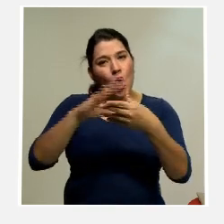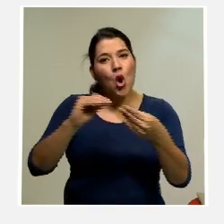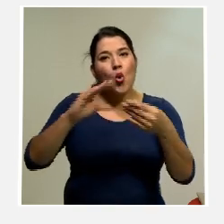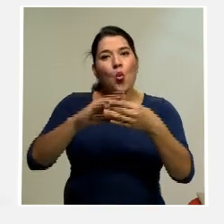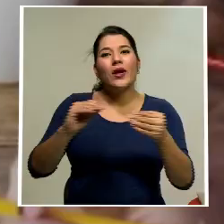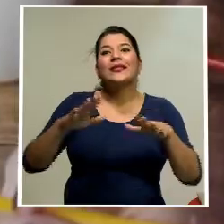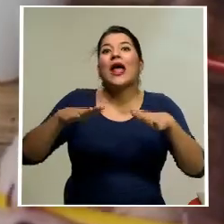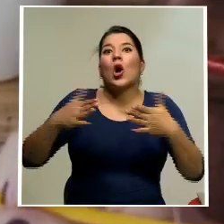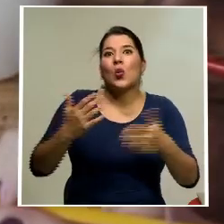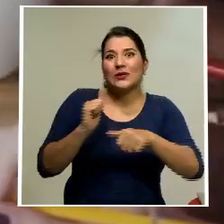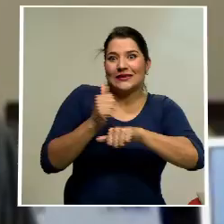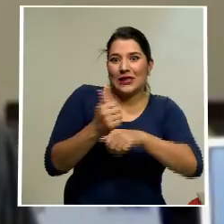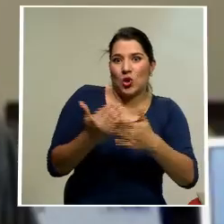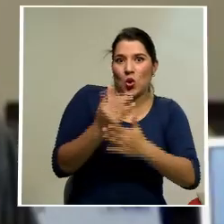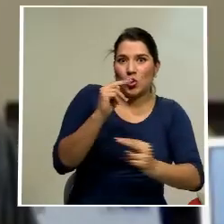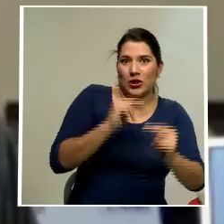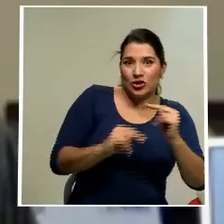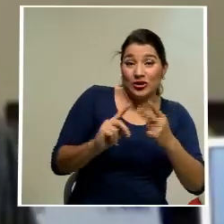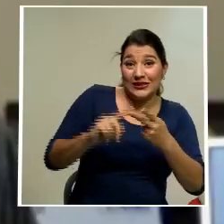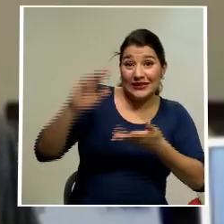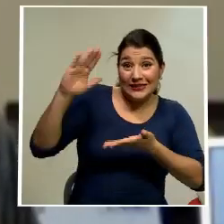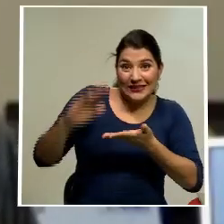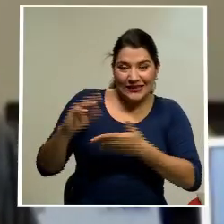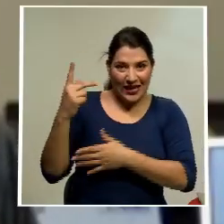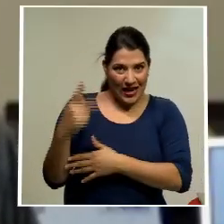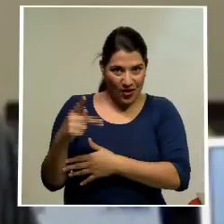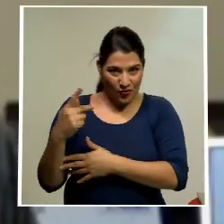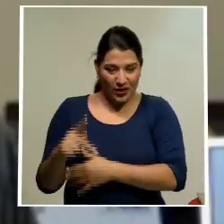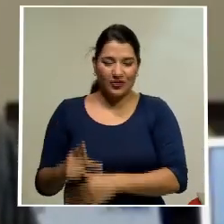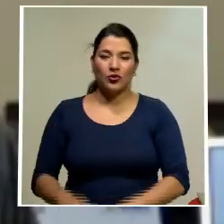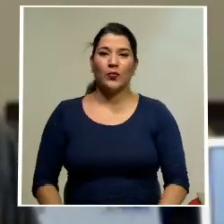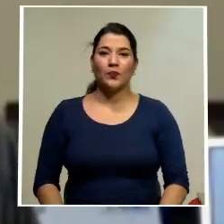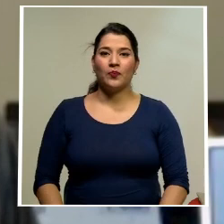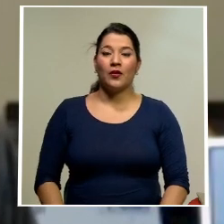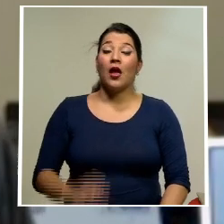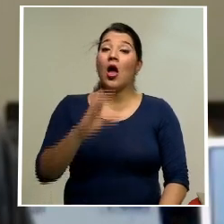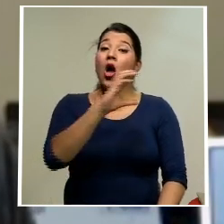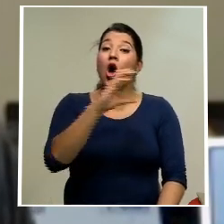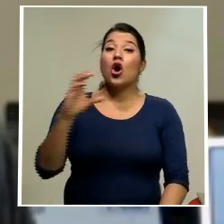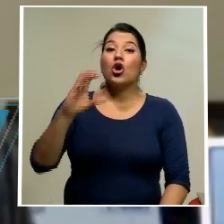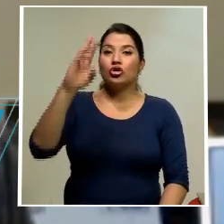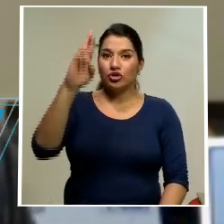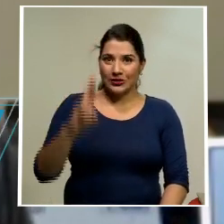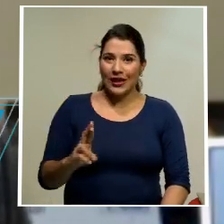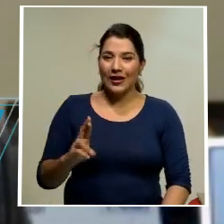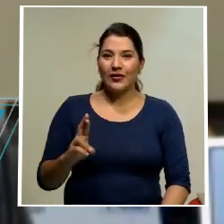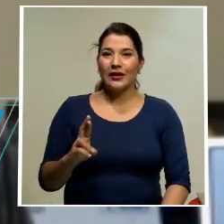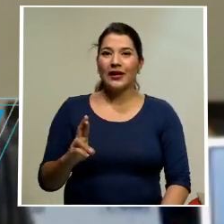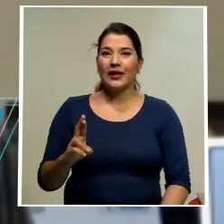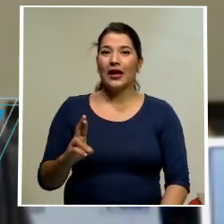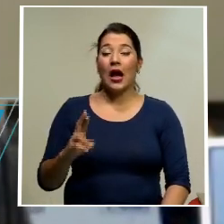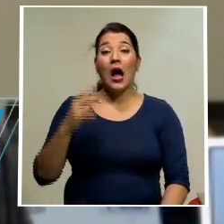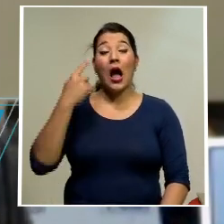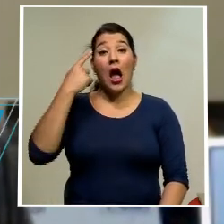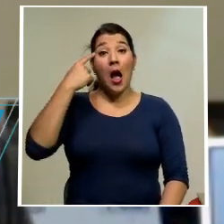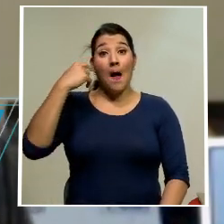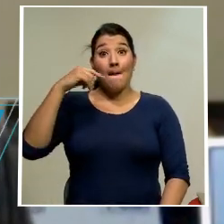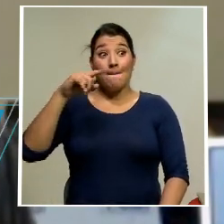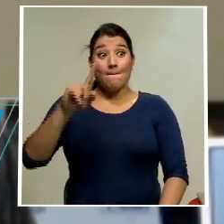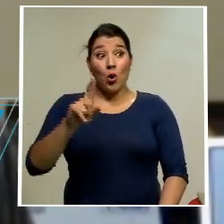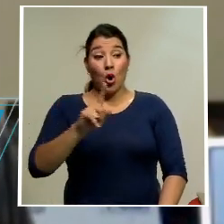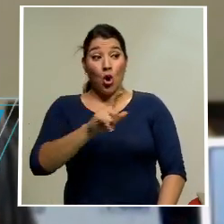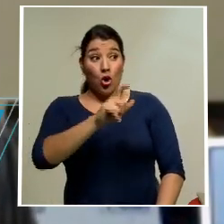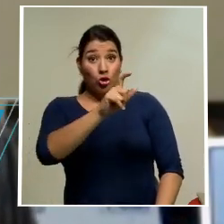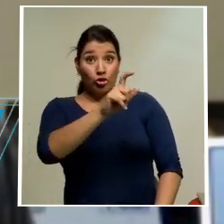mercados globalizados. Costa Rica, justamente por la mente de obra calificada que tiene,